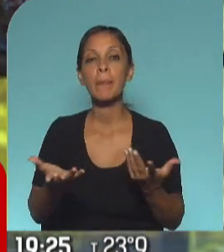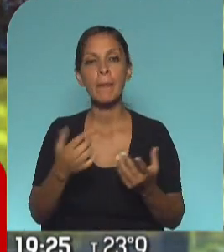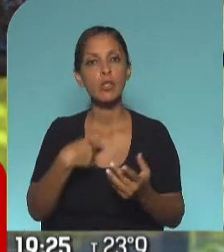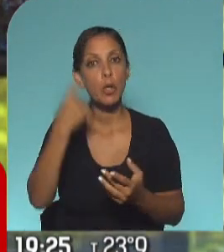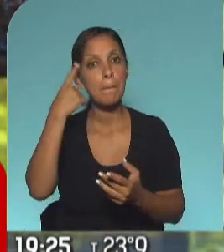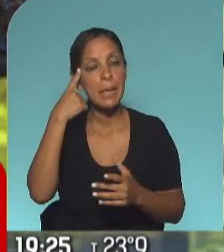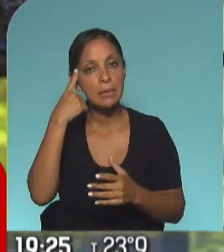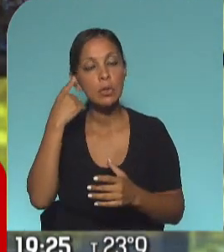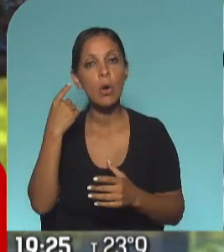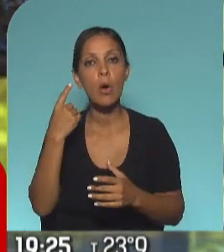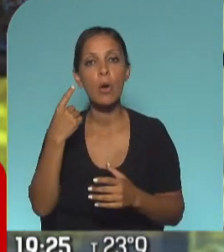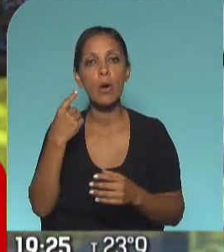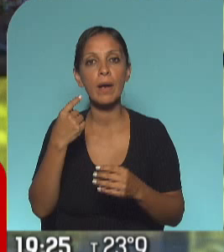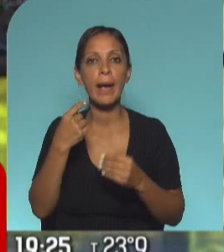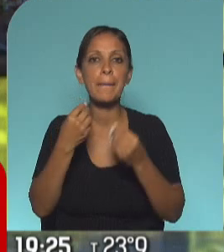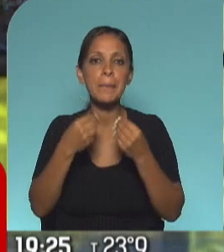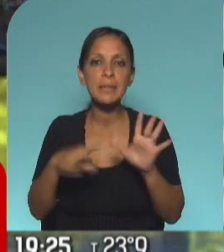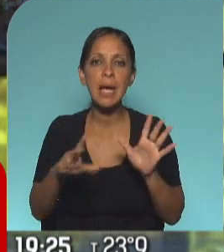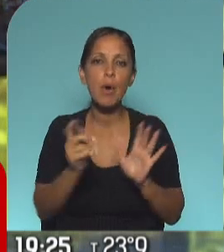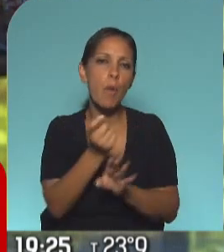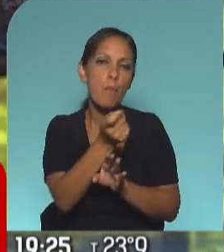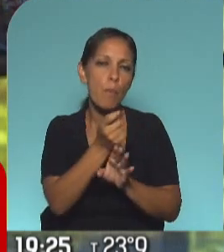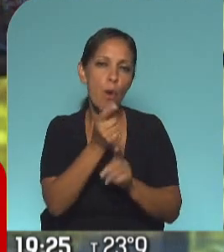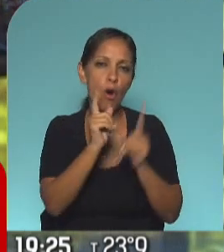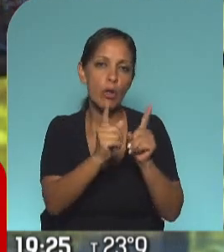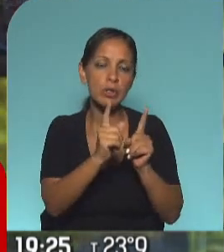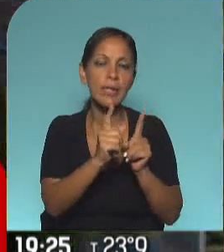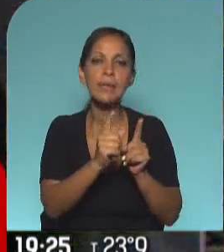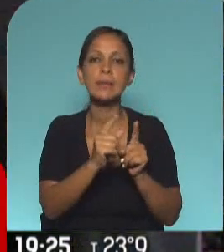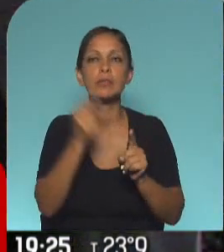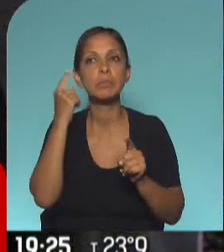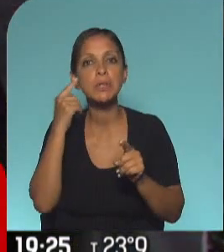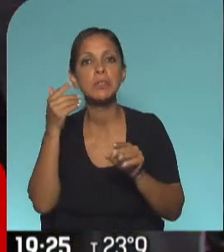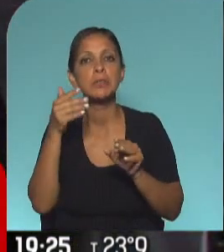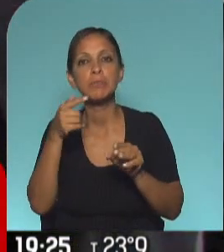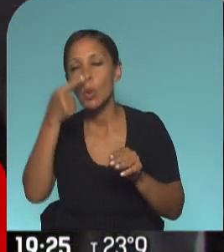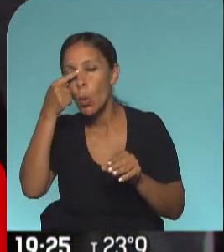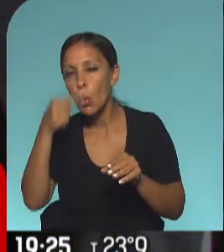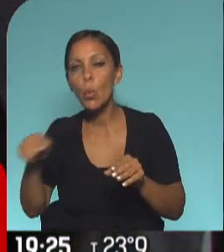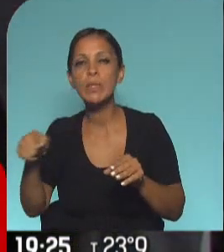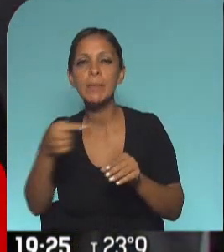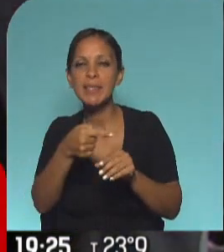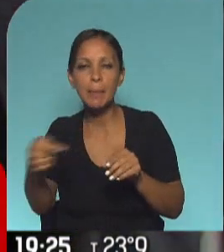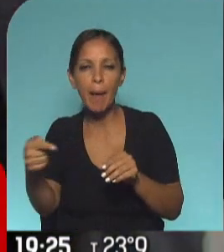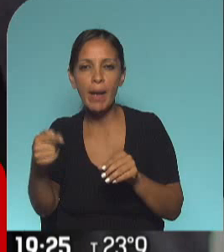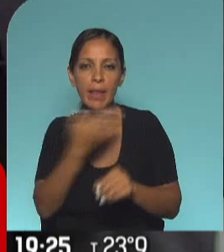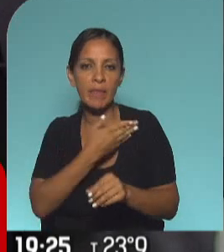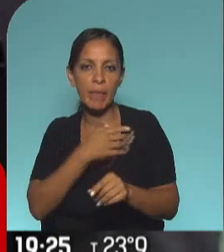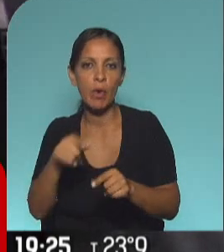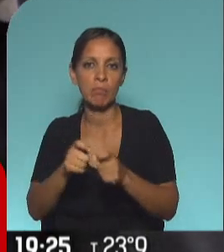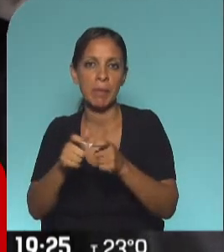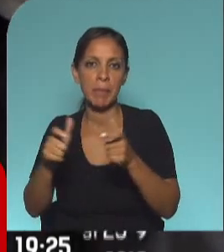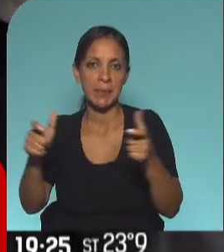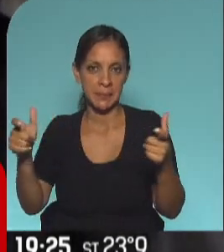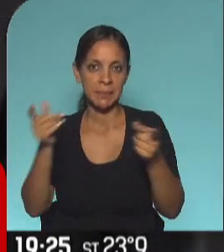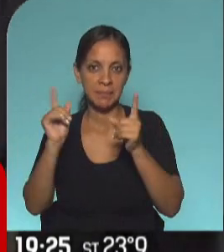vacunados. Empezamos con muy poquitos y ahora calculo que es en la última semana de febrero, ya se va a incrementar